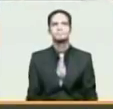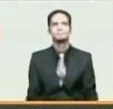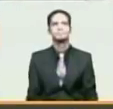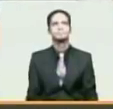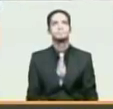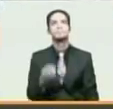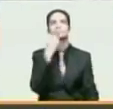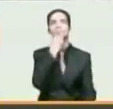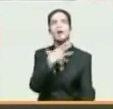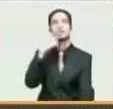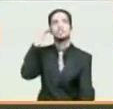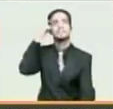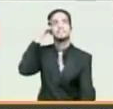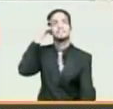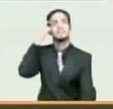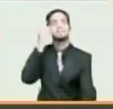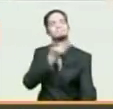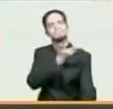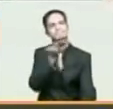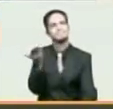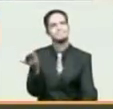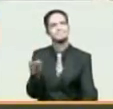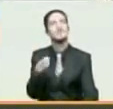Buenos días a todas y a todos, ¿cómo están?